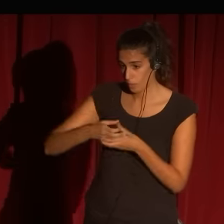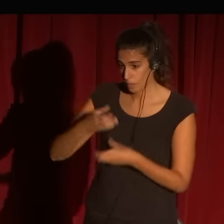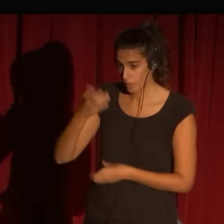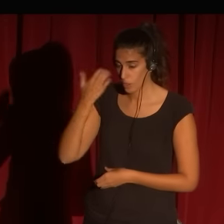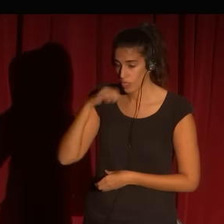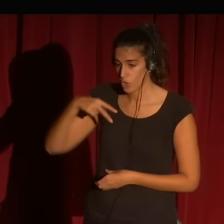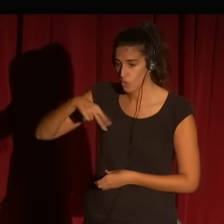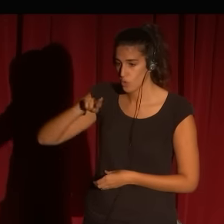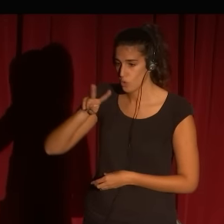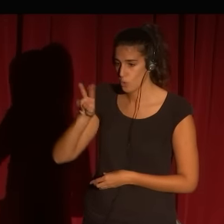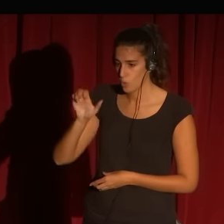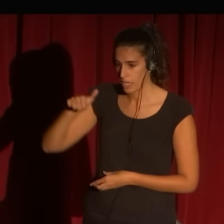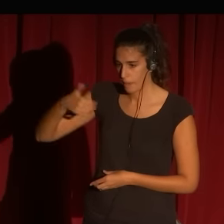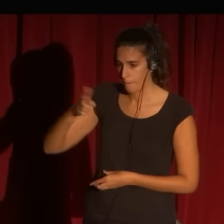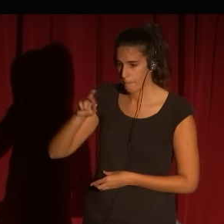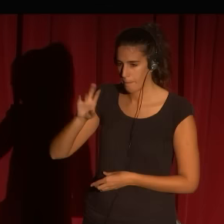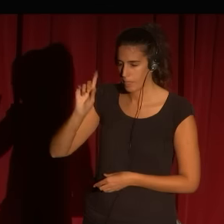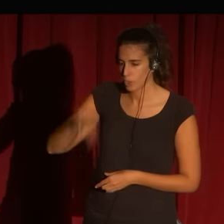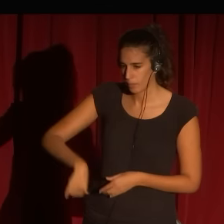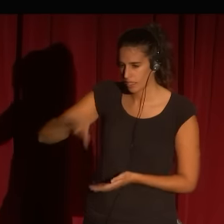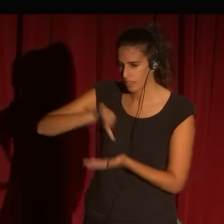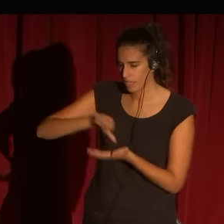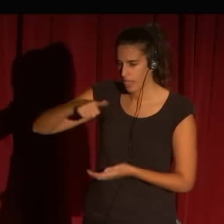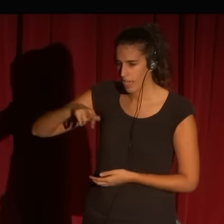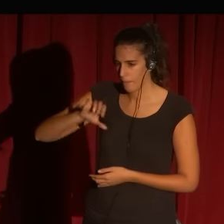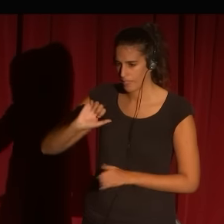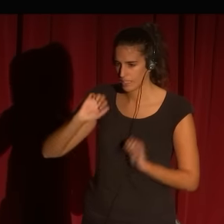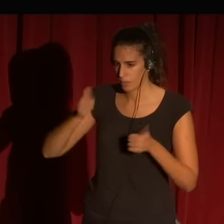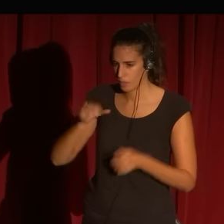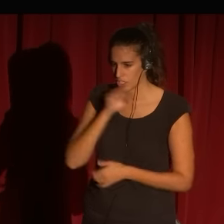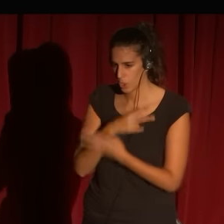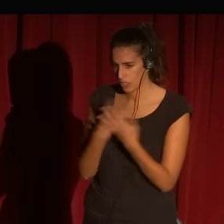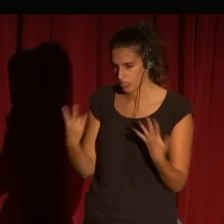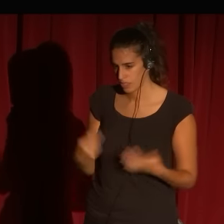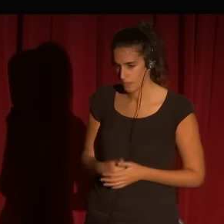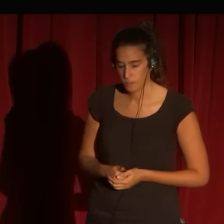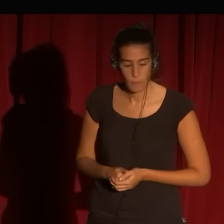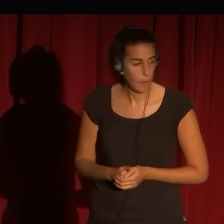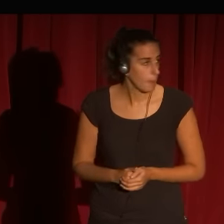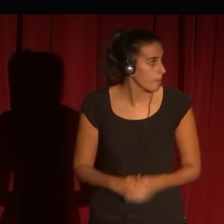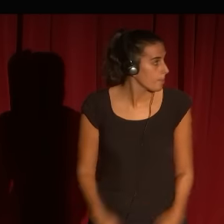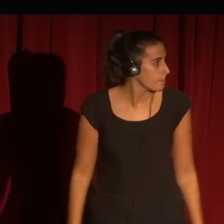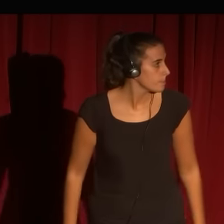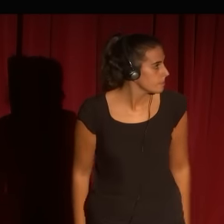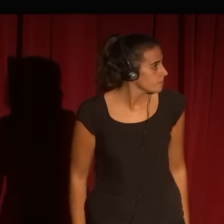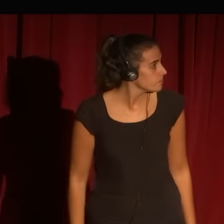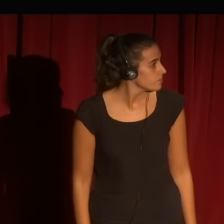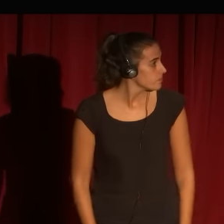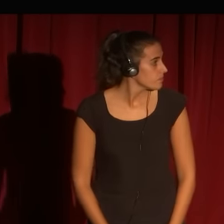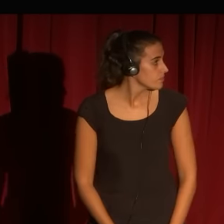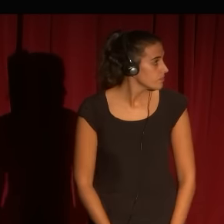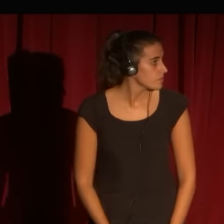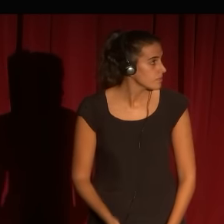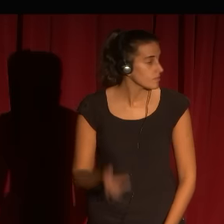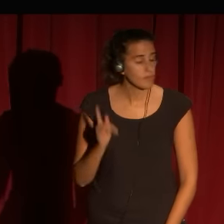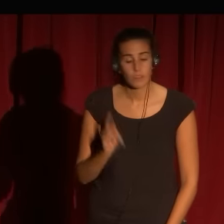son de nurenberg pero que se empiezan a hacer también en amberes a principios del siglo XV muy interesante también